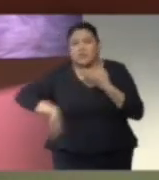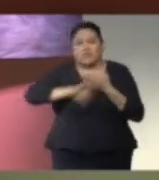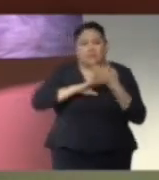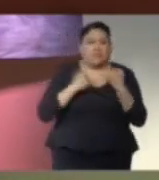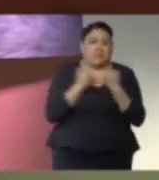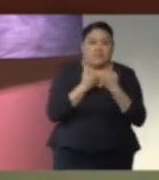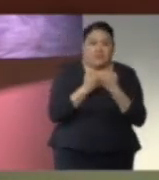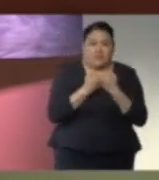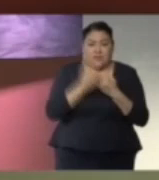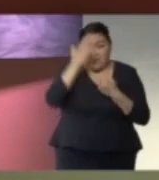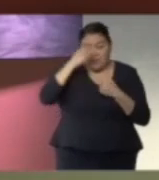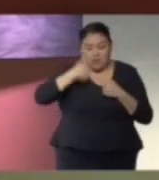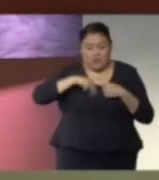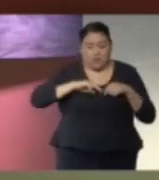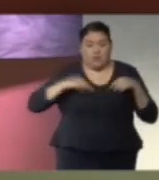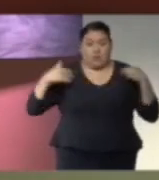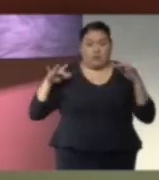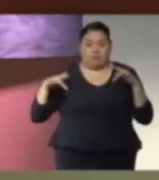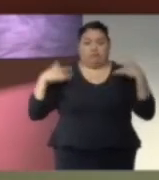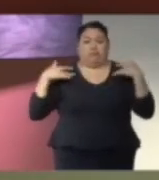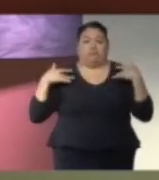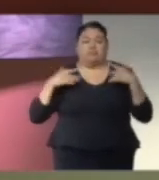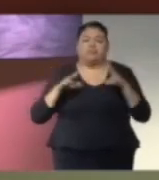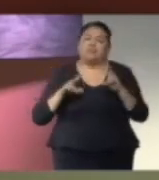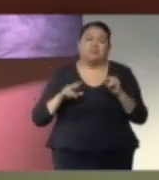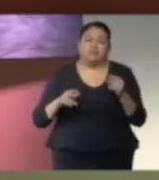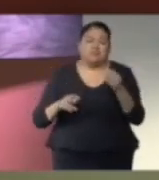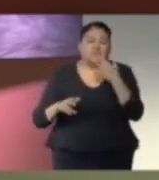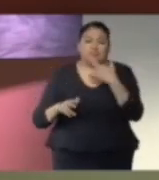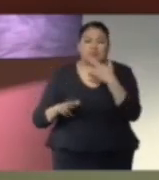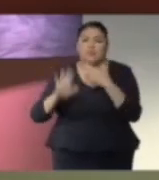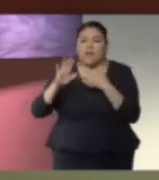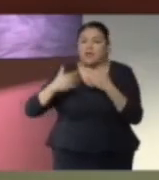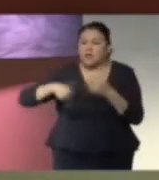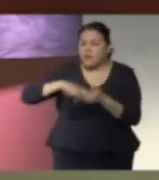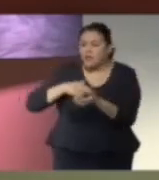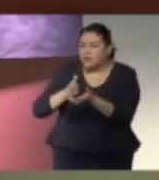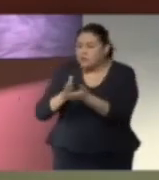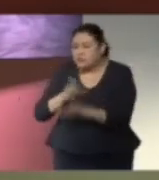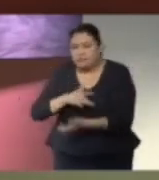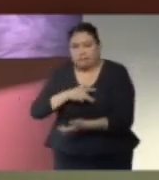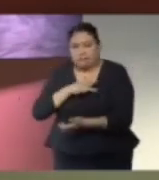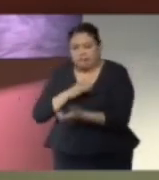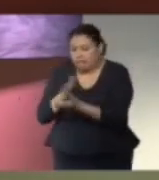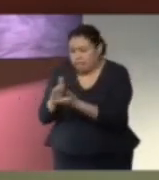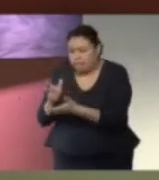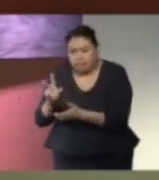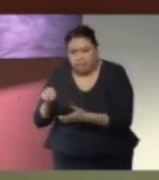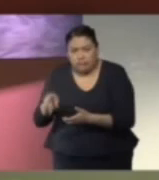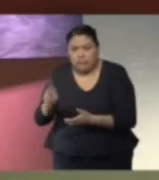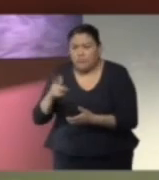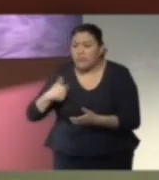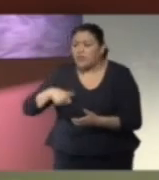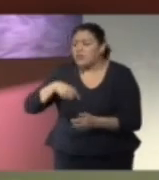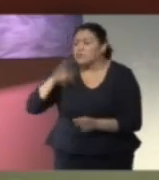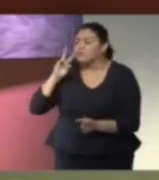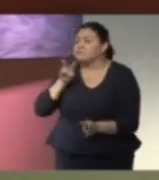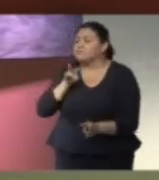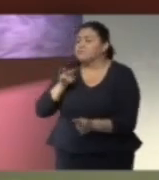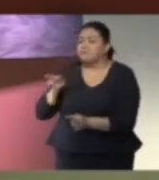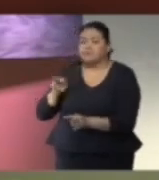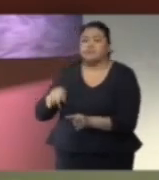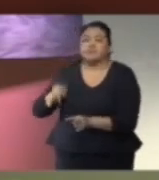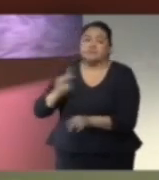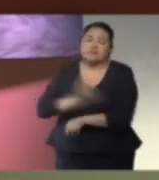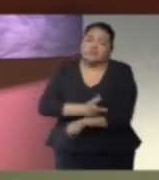la neutralidad y la objetividad es como si nosotros no estuviéramos implicados en la realidad y viviéramos fuera de este mundo, cuando